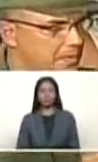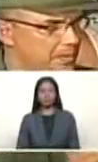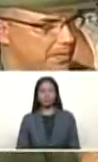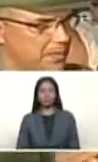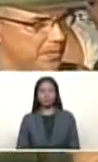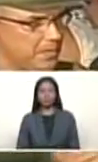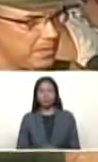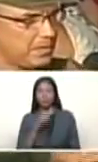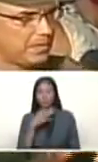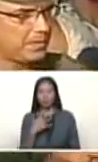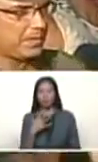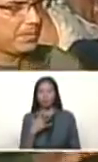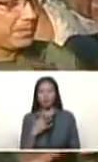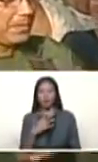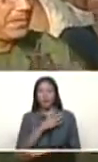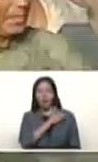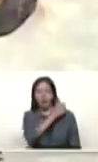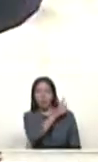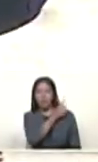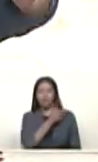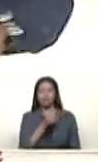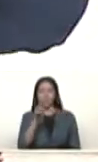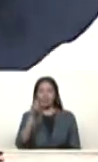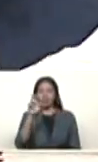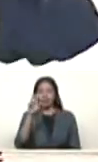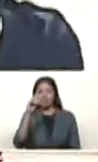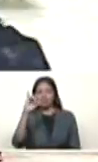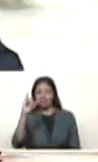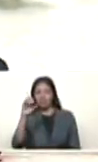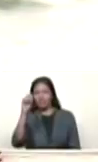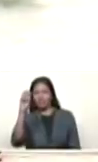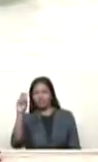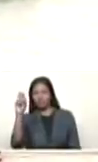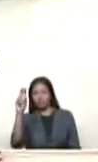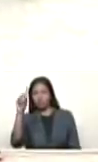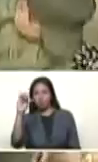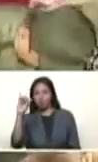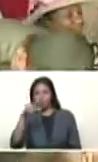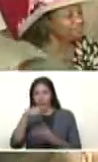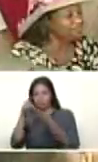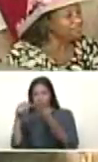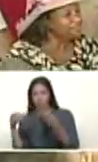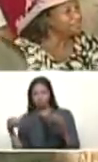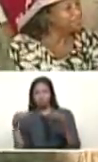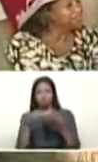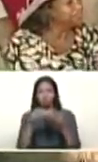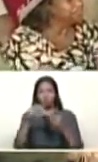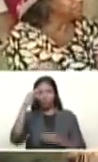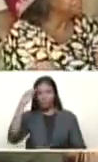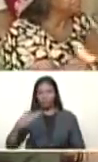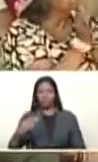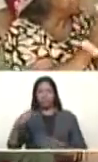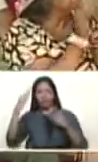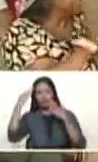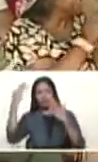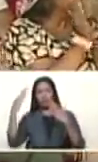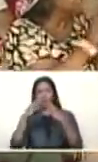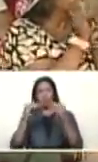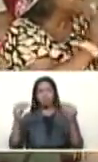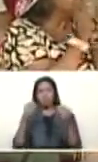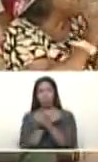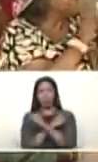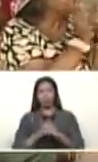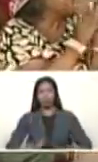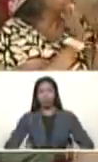Bueno, a los jefes militares de la REDI, la SODI, la ADI, las unidades militares, un aplauso a la Fuerza Armada